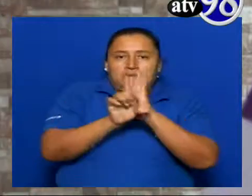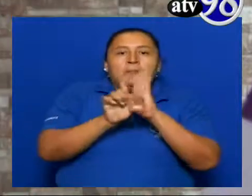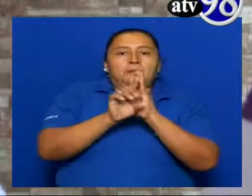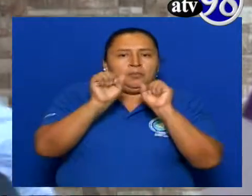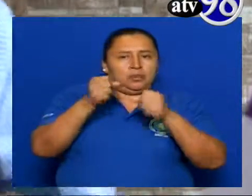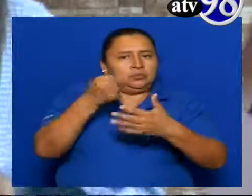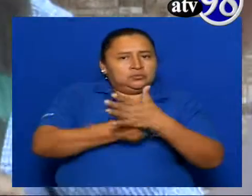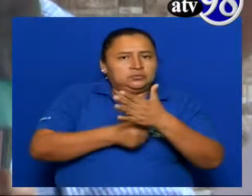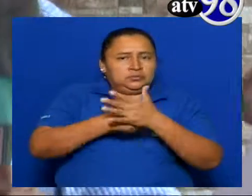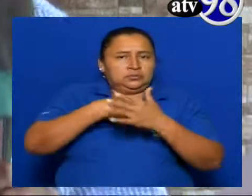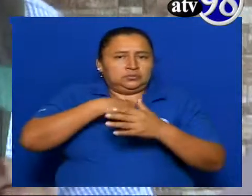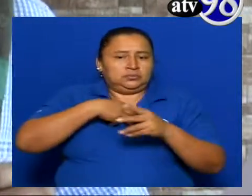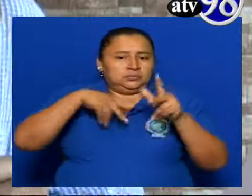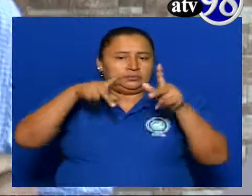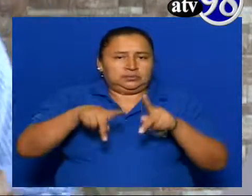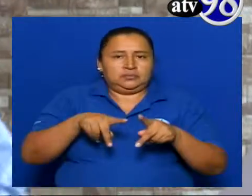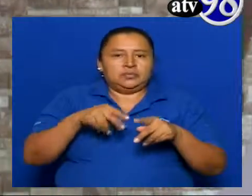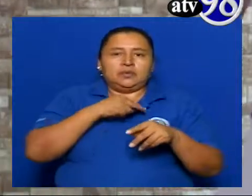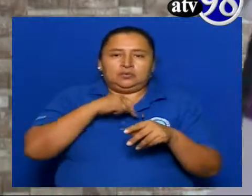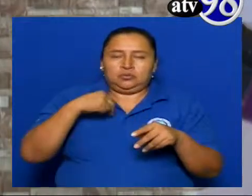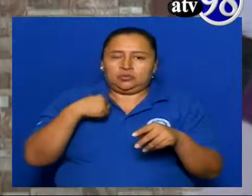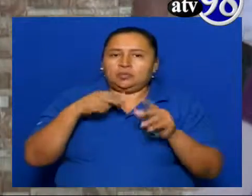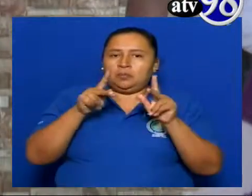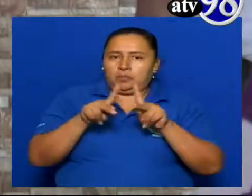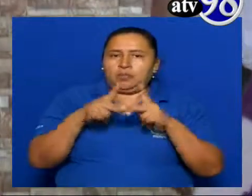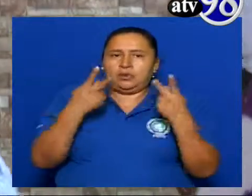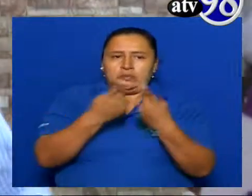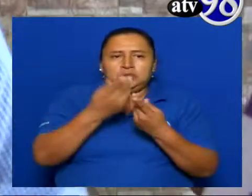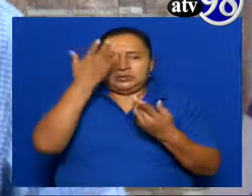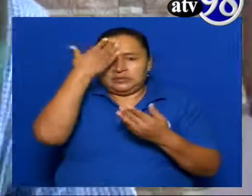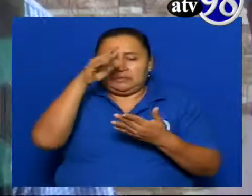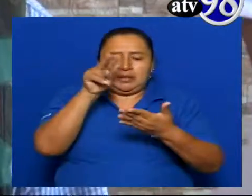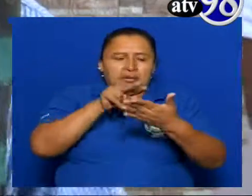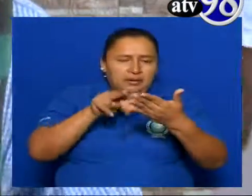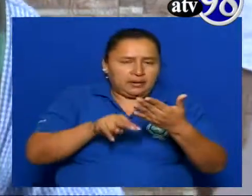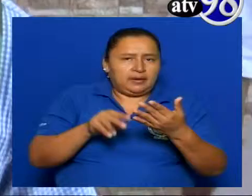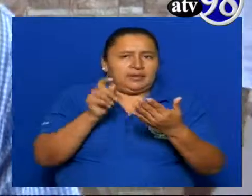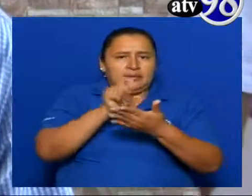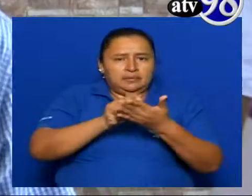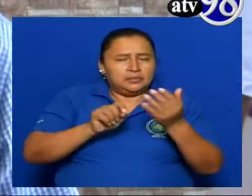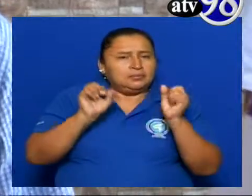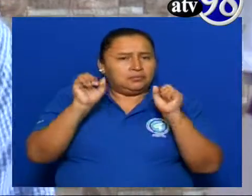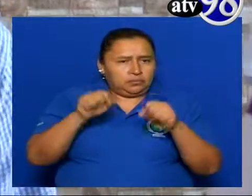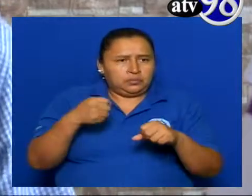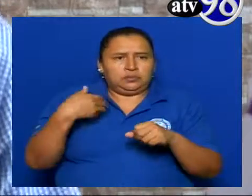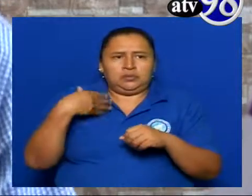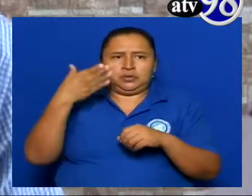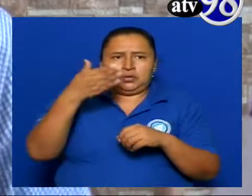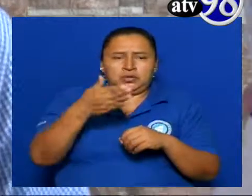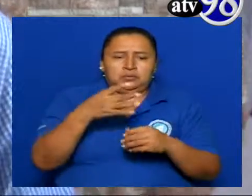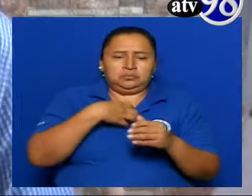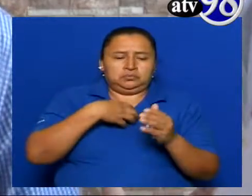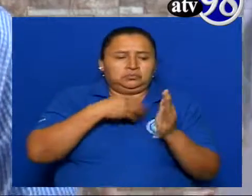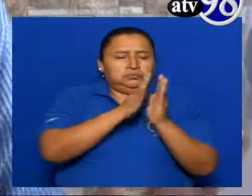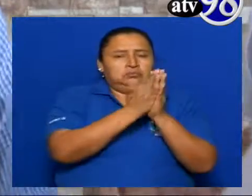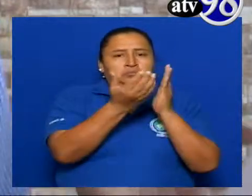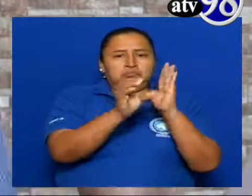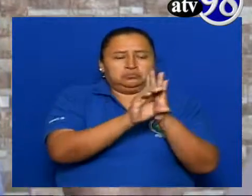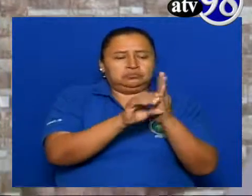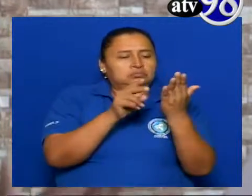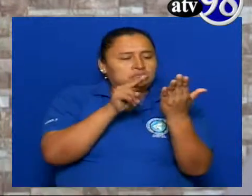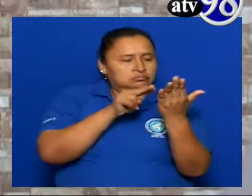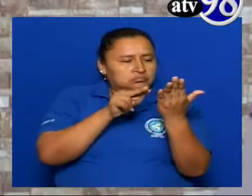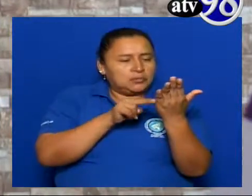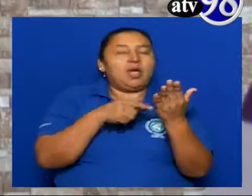podamos defender. Nosotros también somos un pueblo que sabe leer, sabe escribir. Nosotros bien podemos ir a nuestra constitución y si no nos